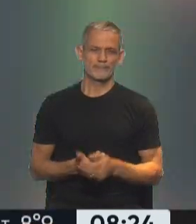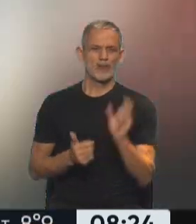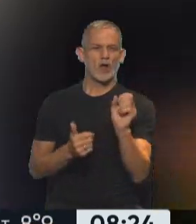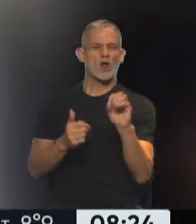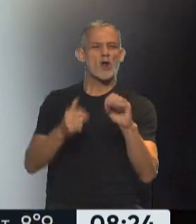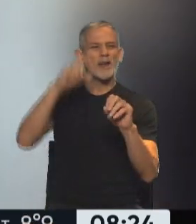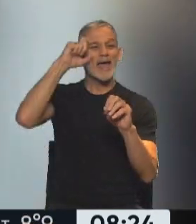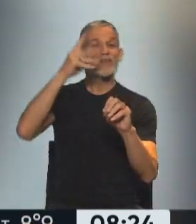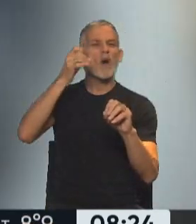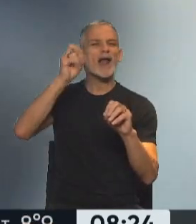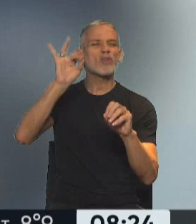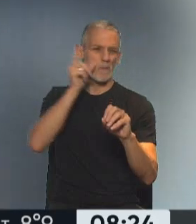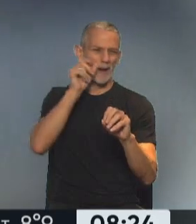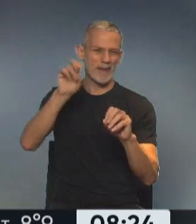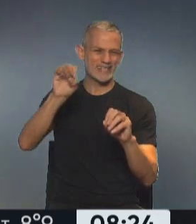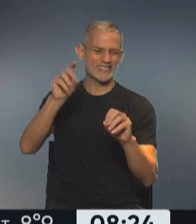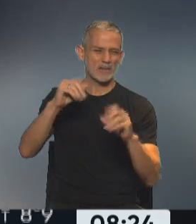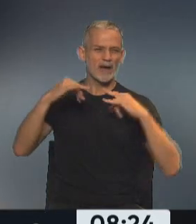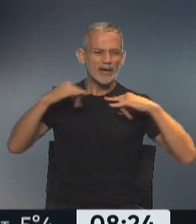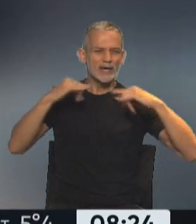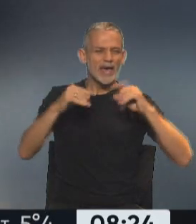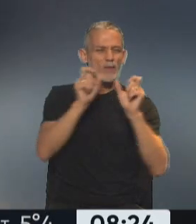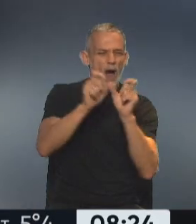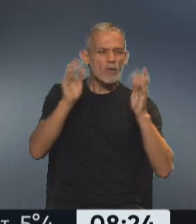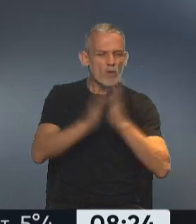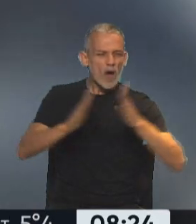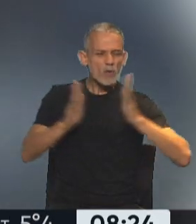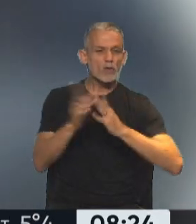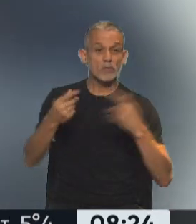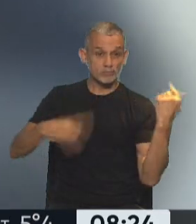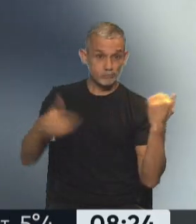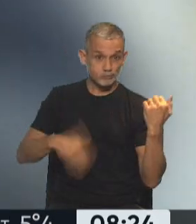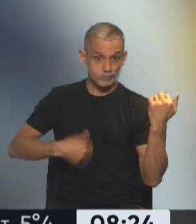Están buscando a Eduardo, el padre de Juan Cruz. ¿Y qué hizo la banda?